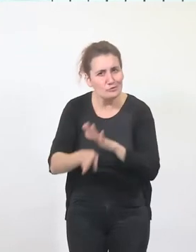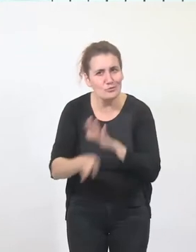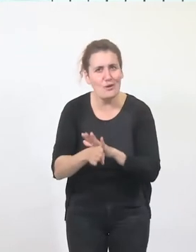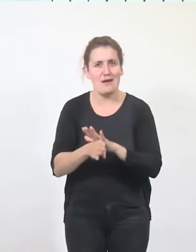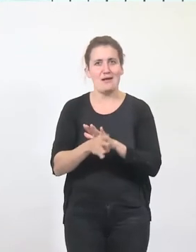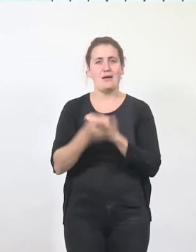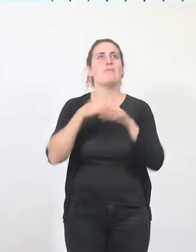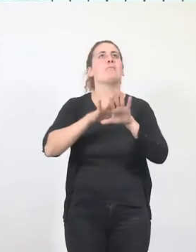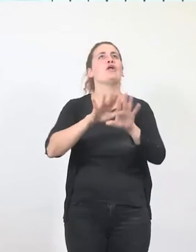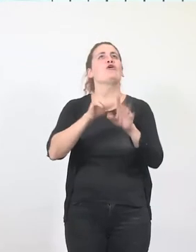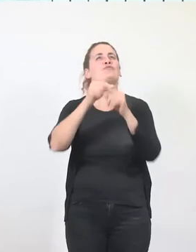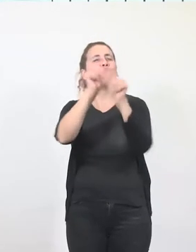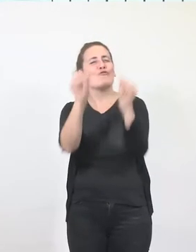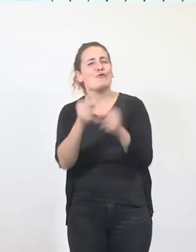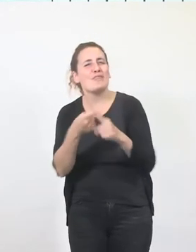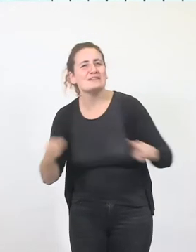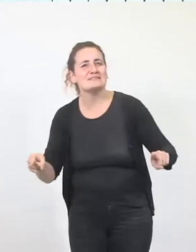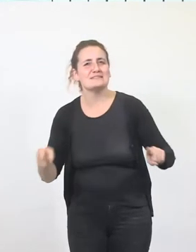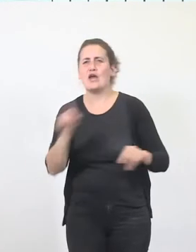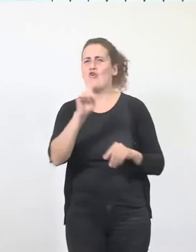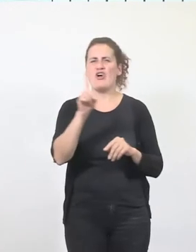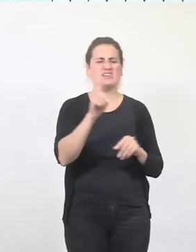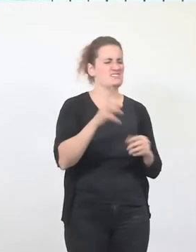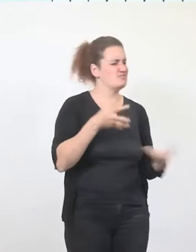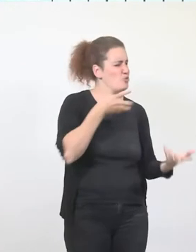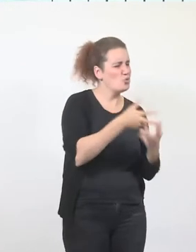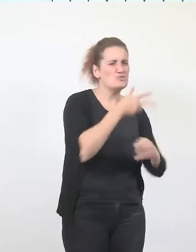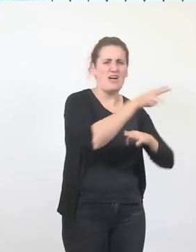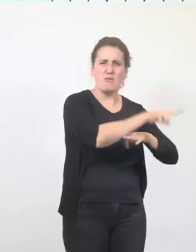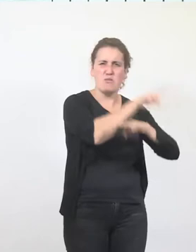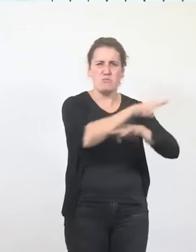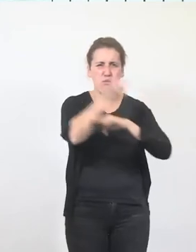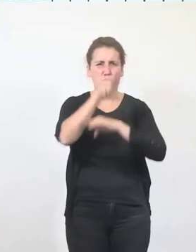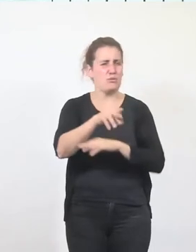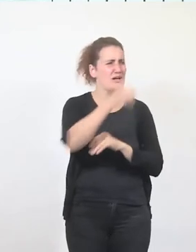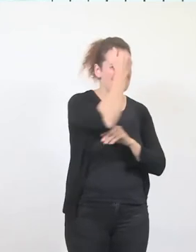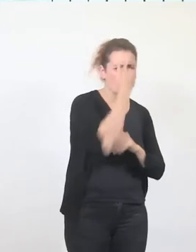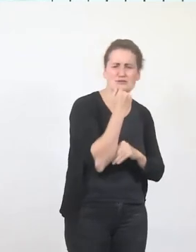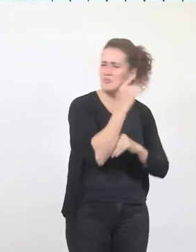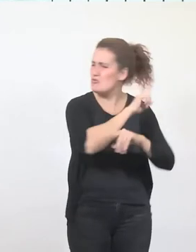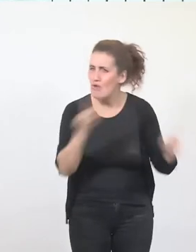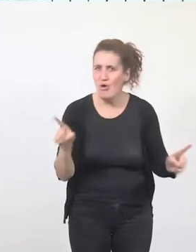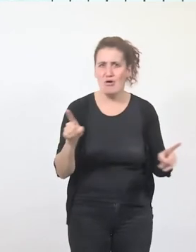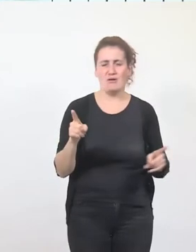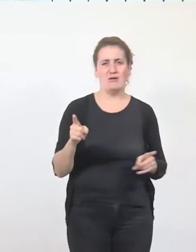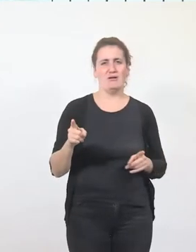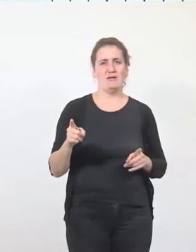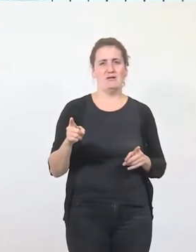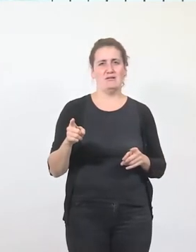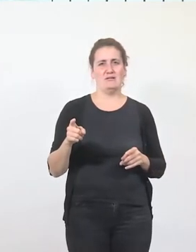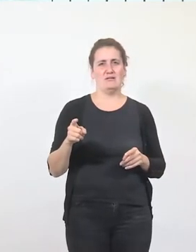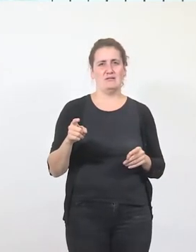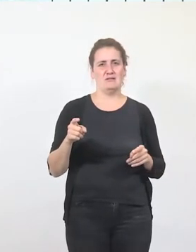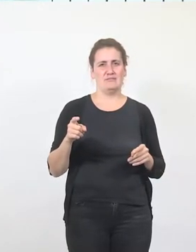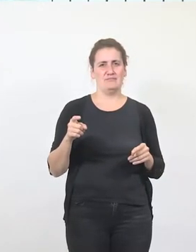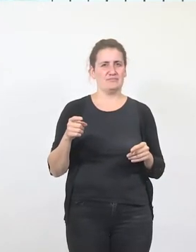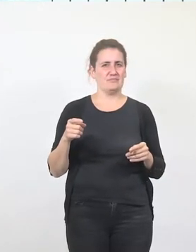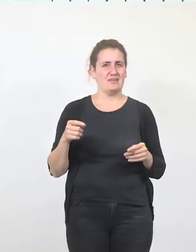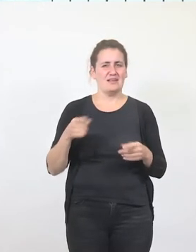una forma diferente. No es la lucha armada, ni la lucha de terrorismo, ni la lucha